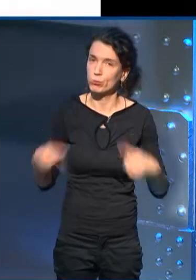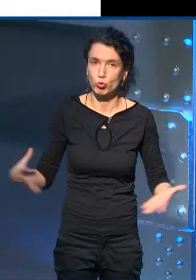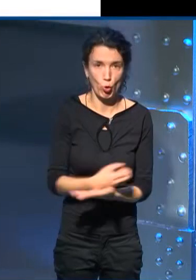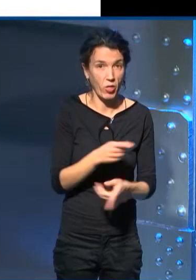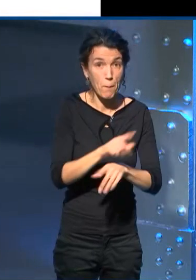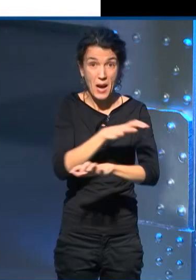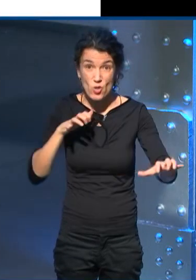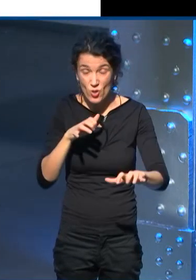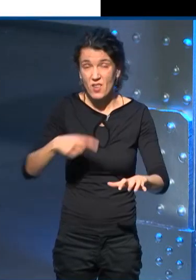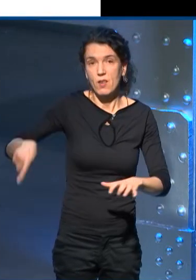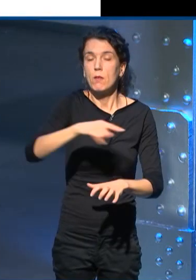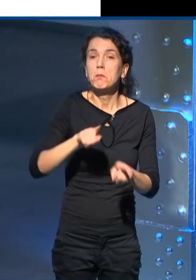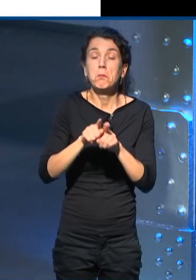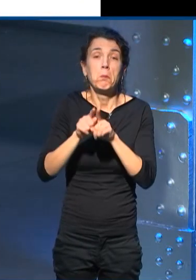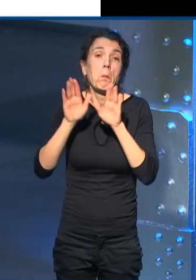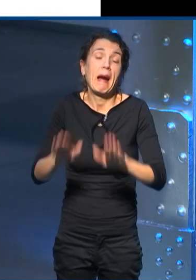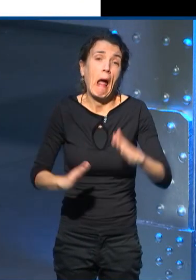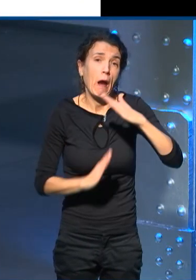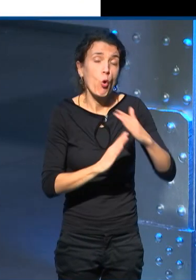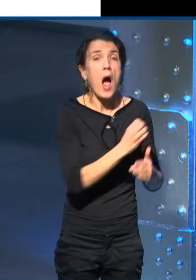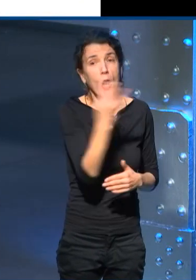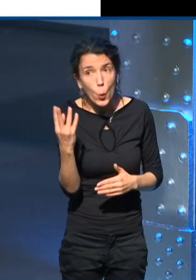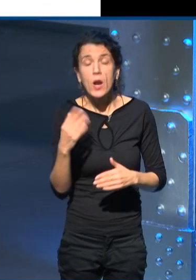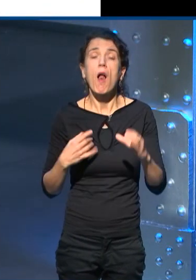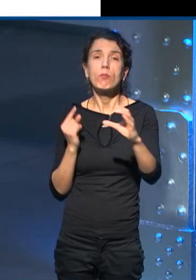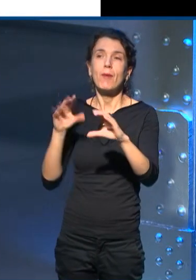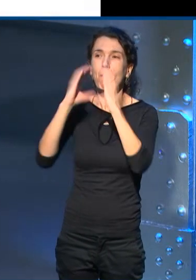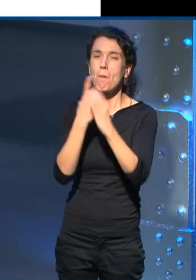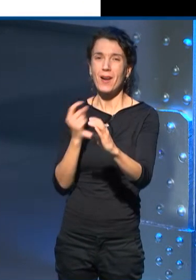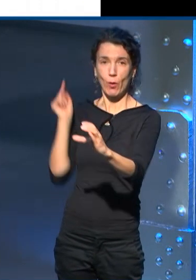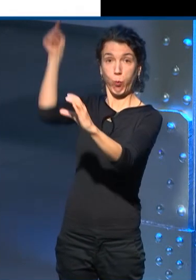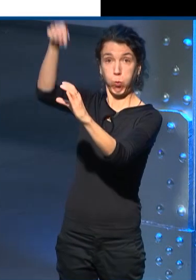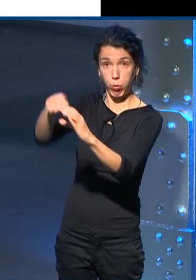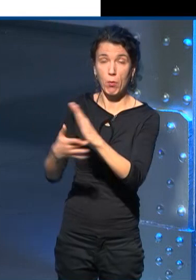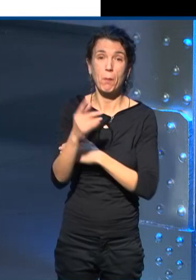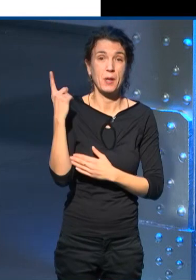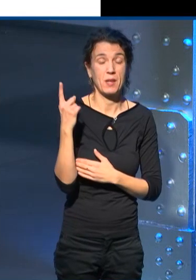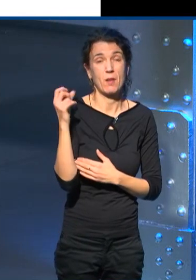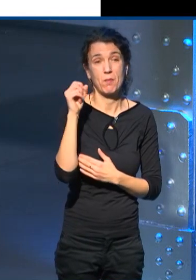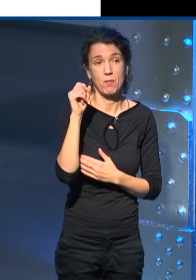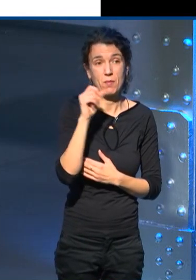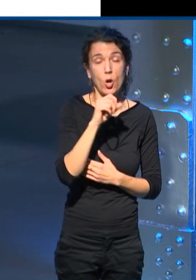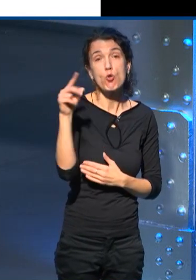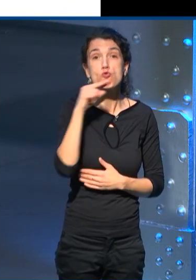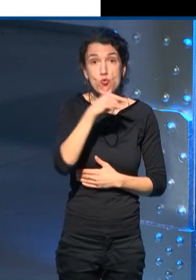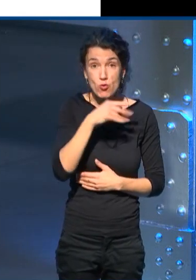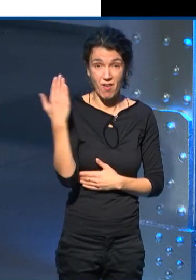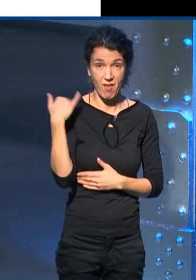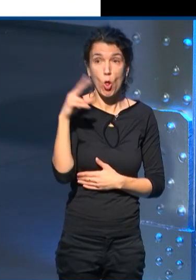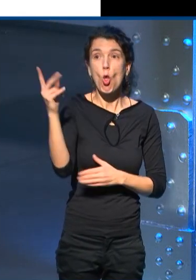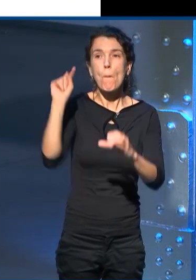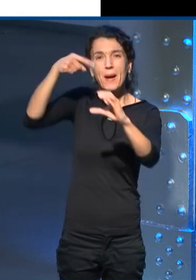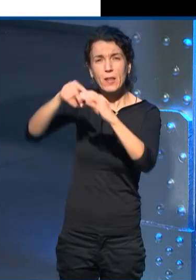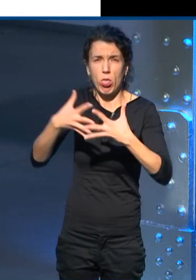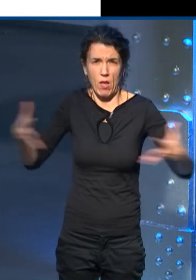Muchas de ellas simplemente se pararon en algún momento y dos se llegaron a lanzar a Marte. Una primera en el año 96, rusa, con dos penetradores